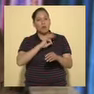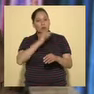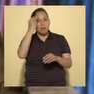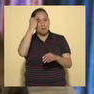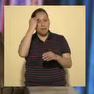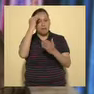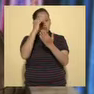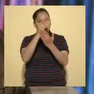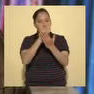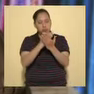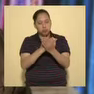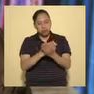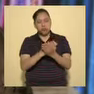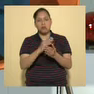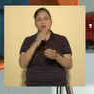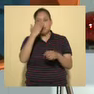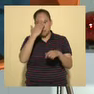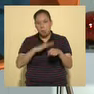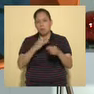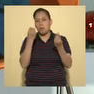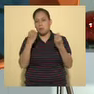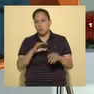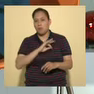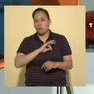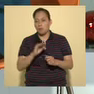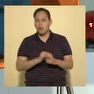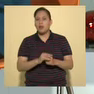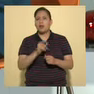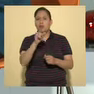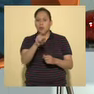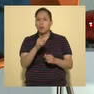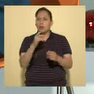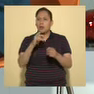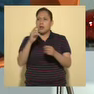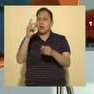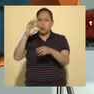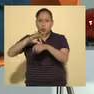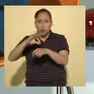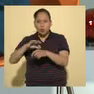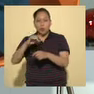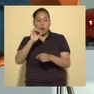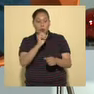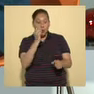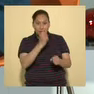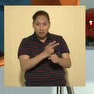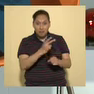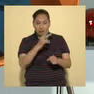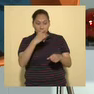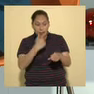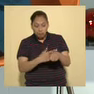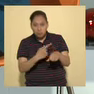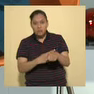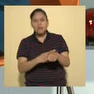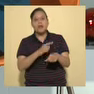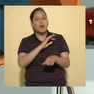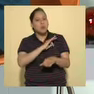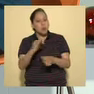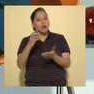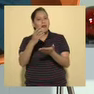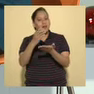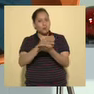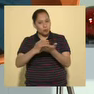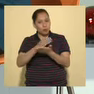mental, entre otras cosas. Pero si tú lo corriges a tiempo y lo detectas a tiempo, se corrige muy fácil.